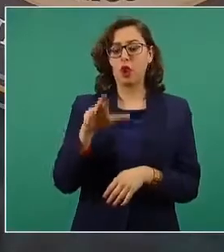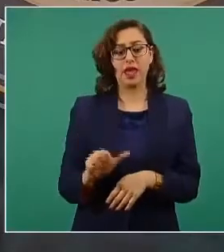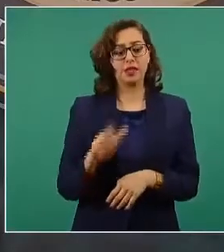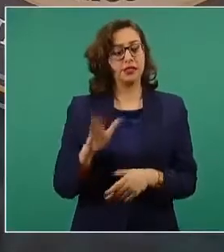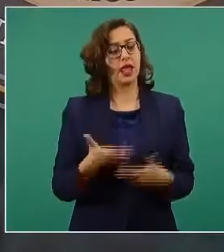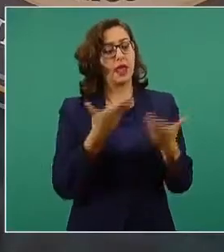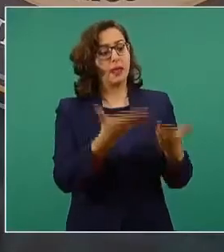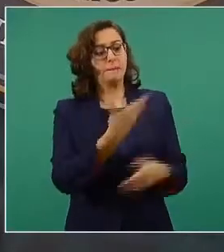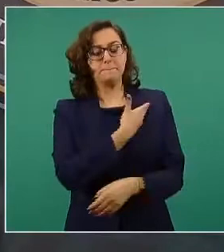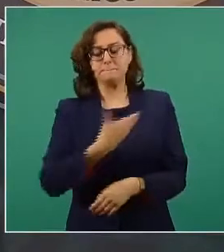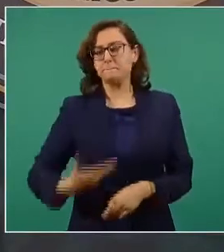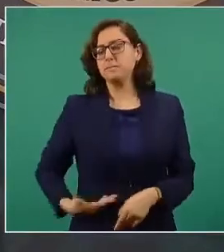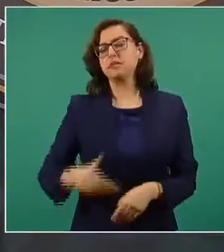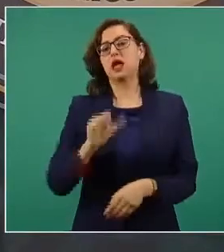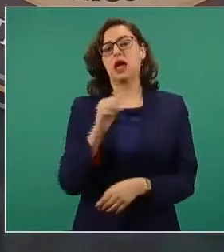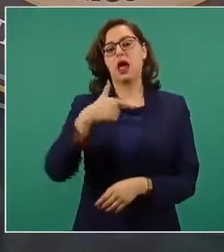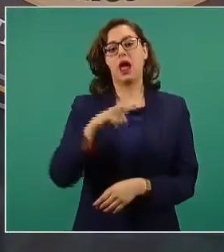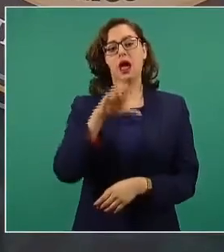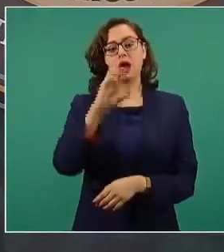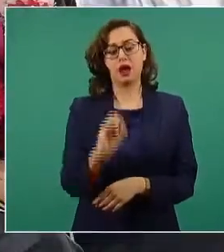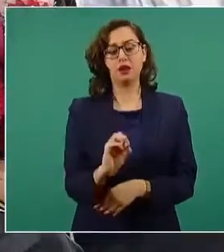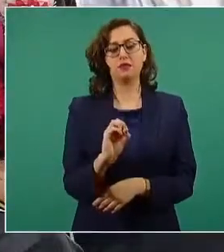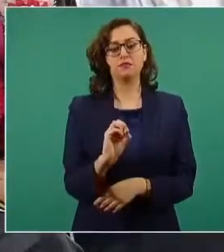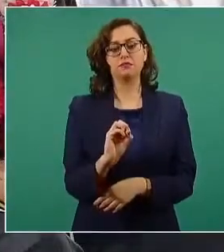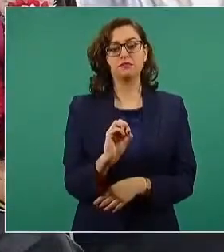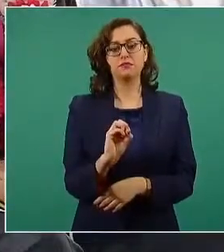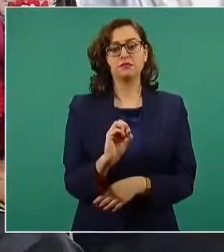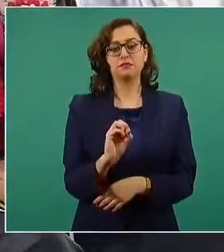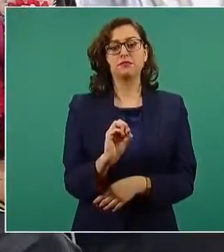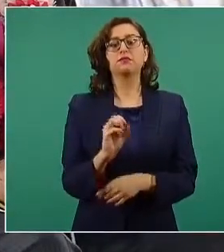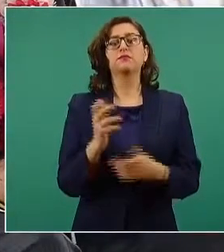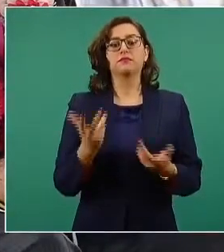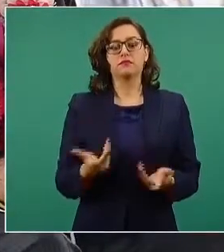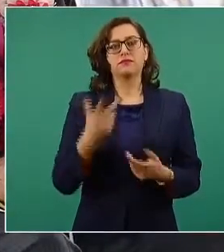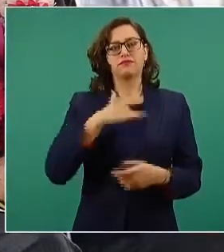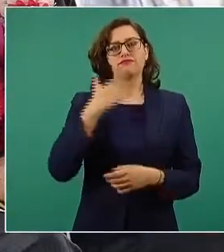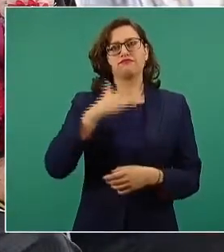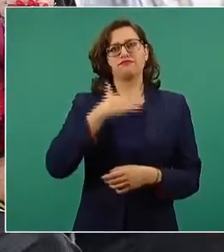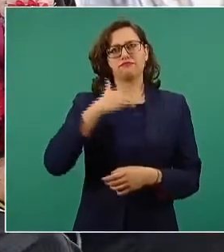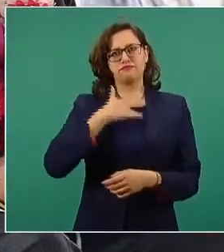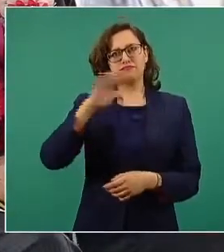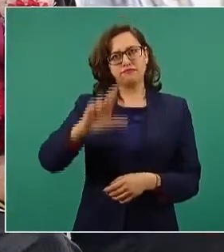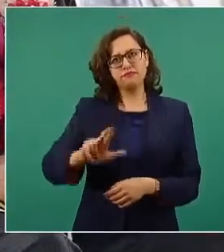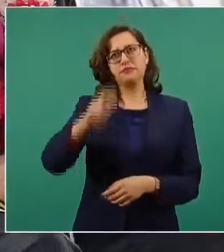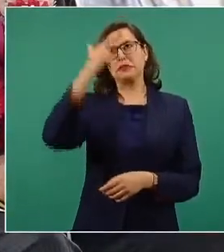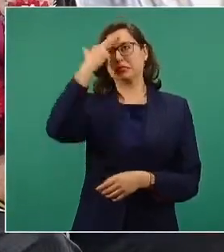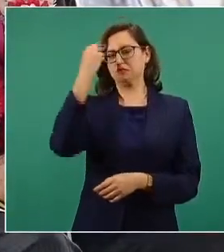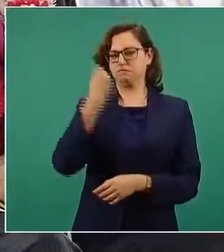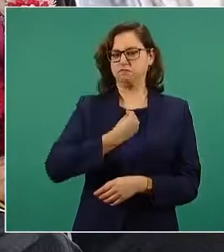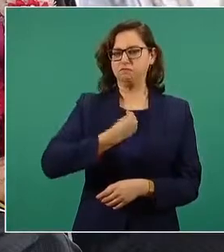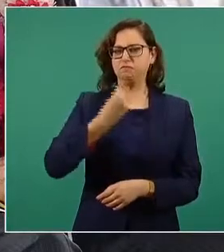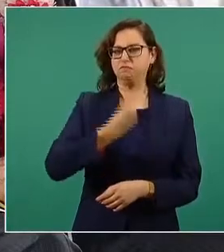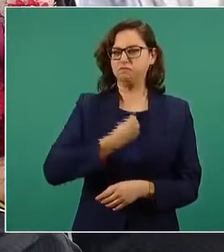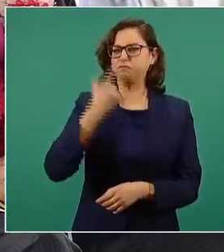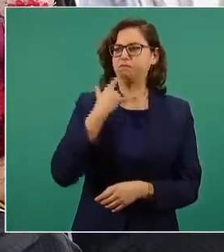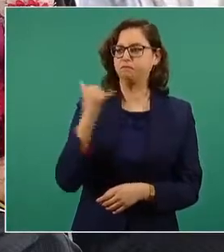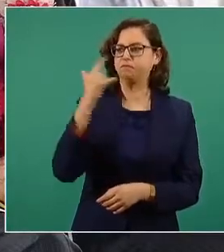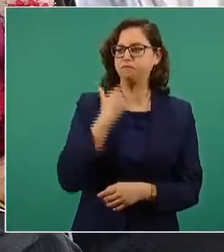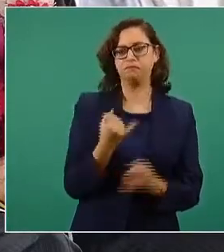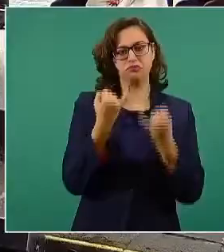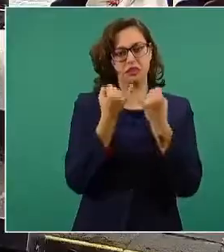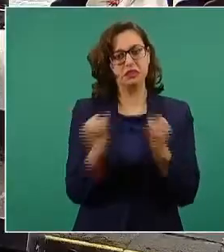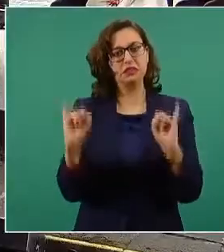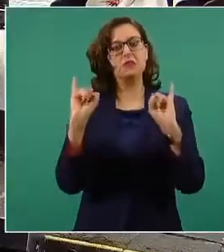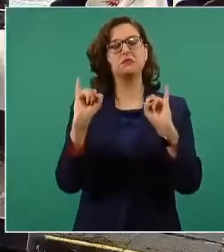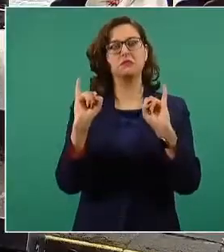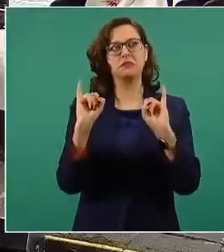presidente Andrés Manuel López Obrador, las epopeyas de resistencia y de independencia, que